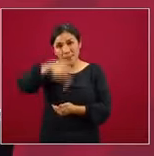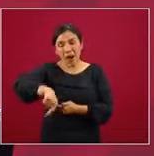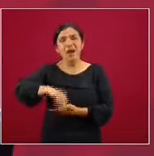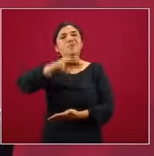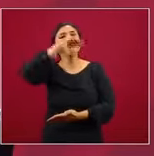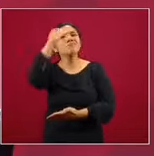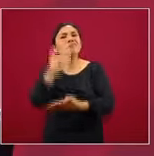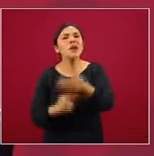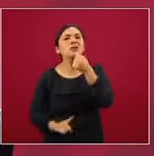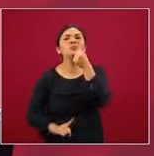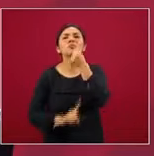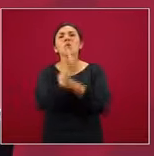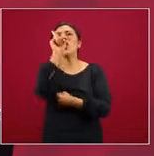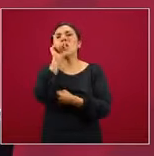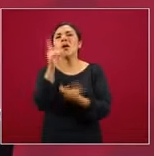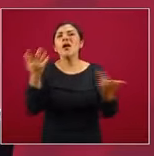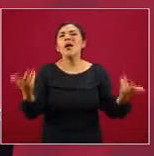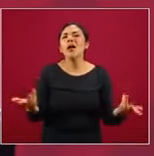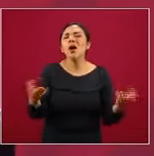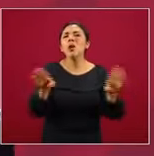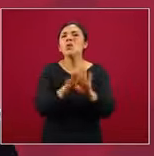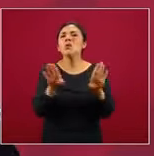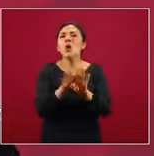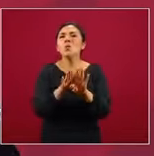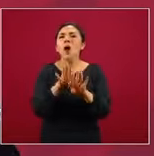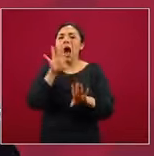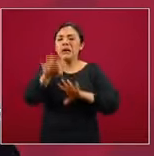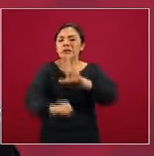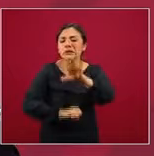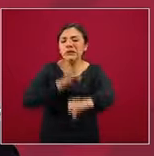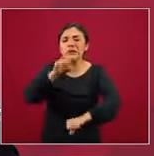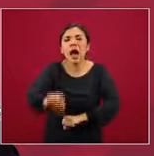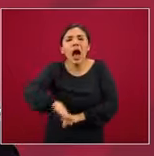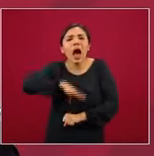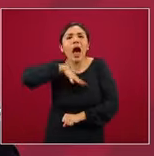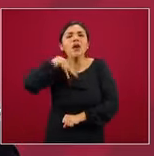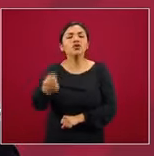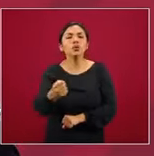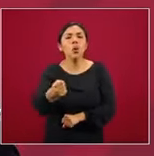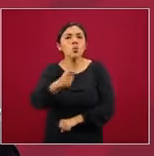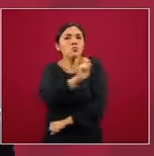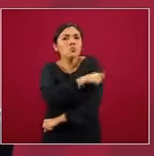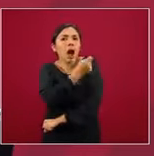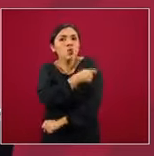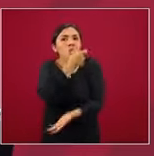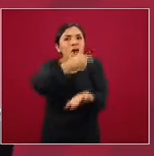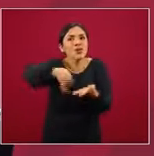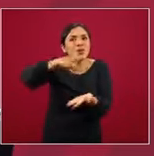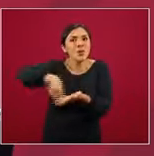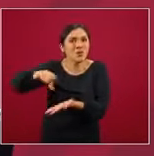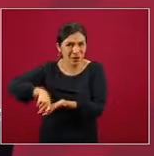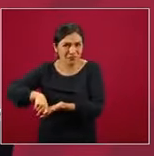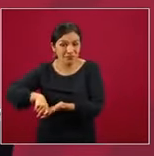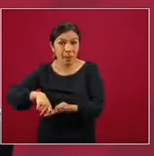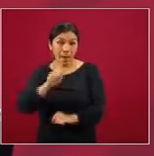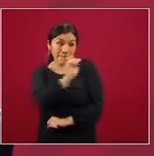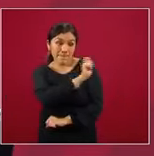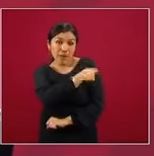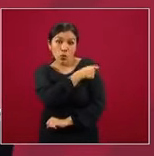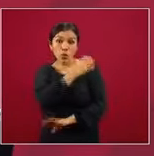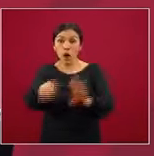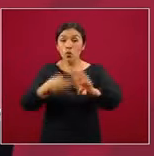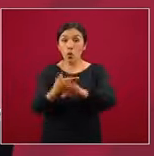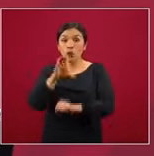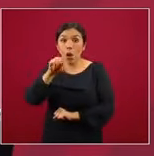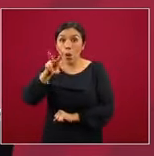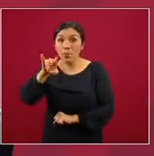impacto de las dinámicas de acaparamiento del mercado. La vacuna contra COVID va a ser